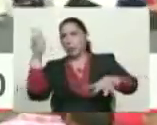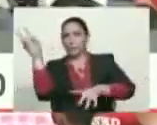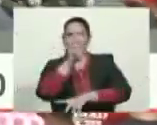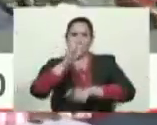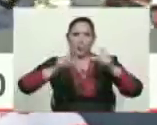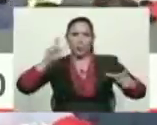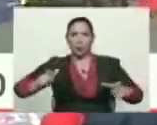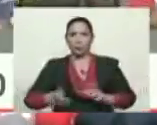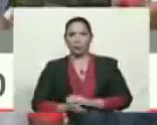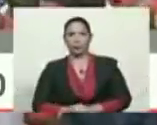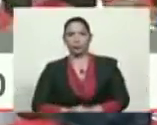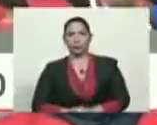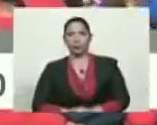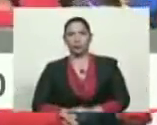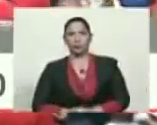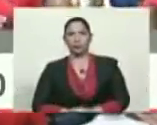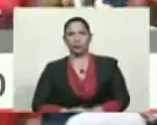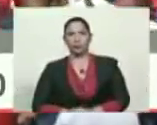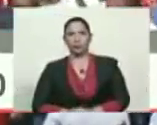venezolanas,